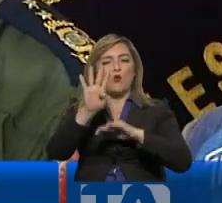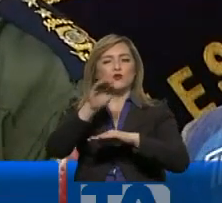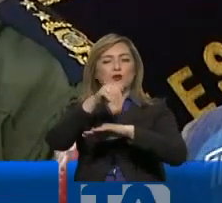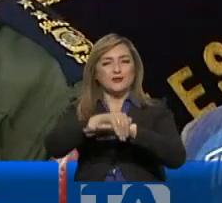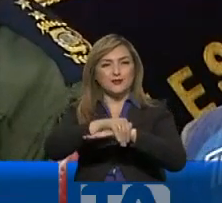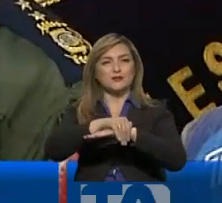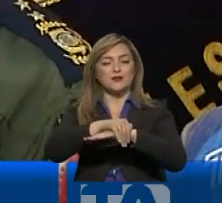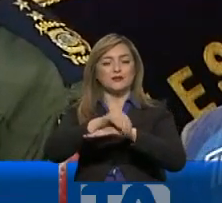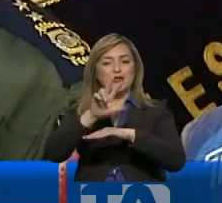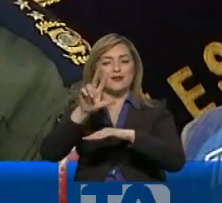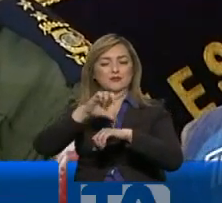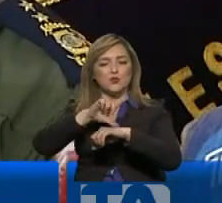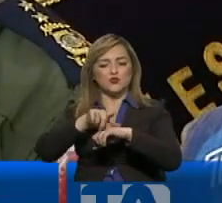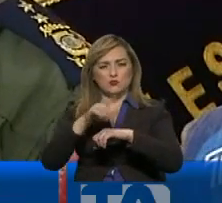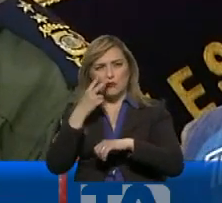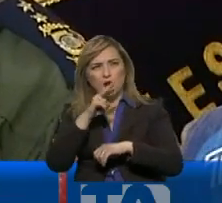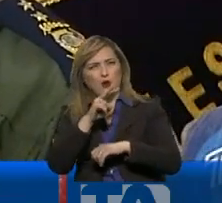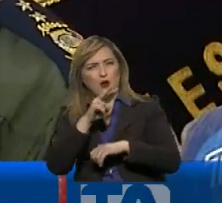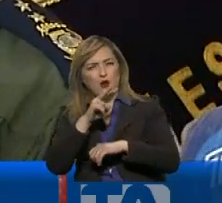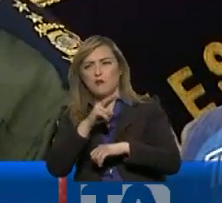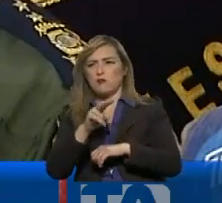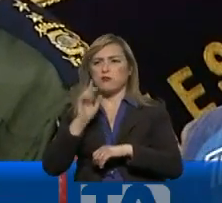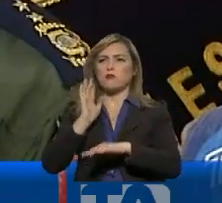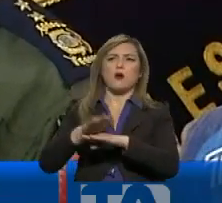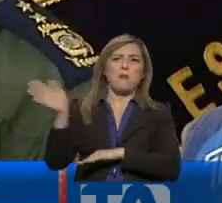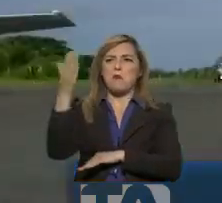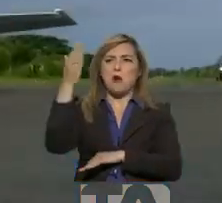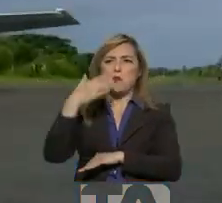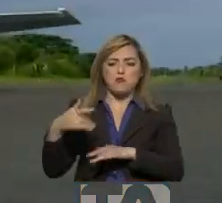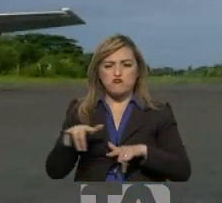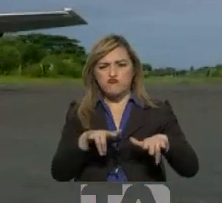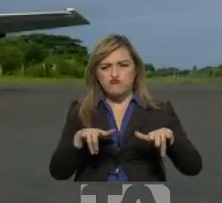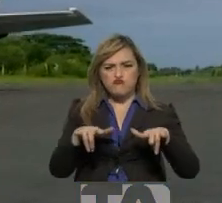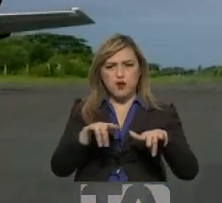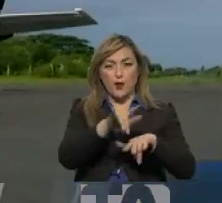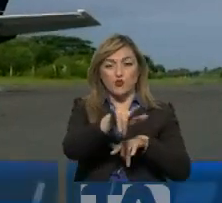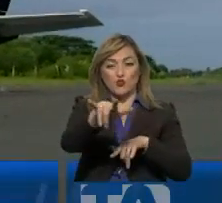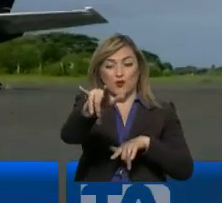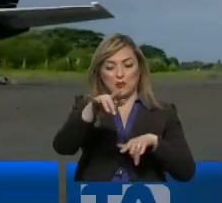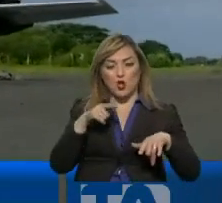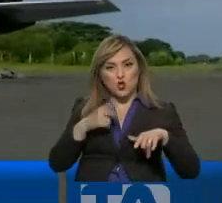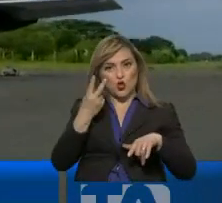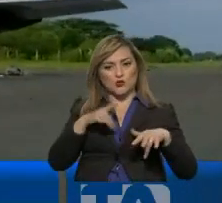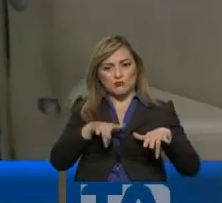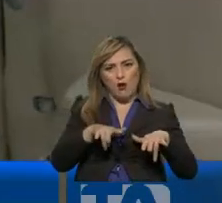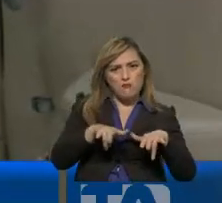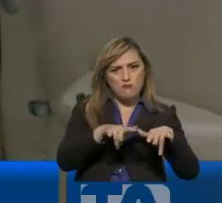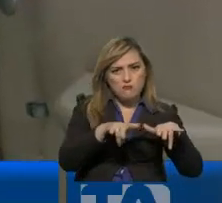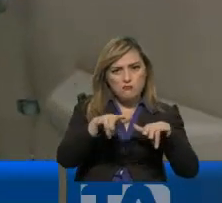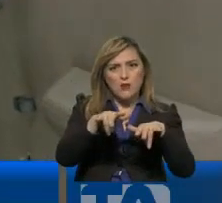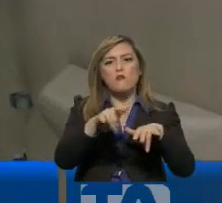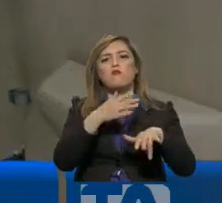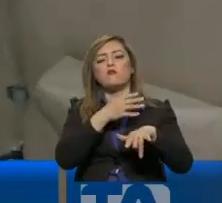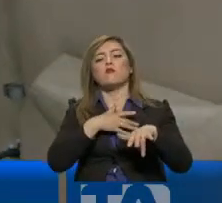16:33 se logra la detección de este tráfico no identificado. De inmediato, con dos aeronaves de la Fuerza Aérea, se interceptó